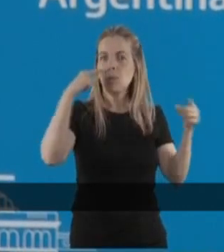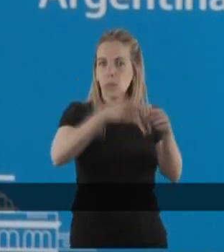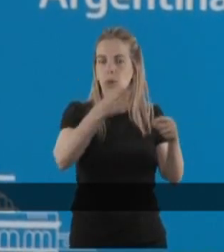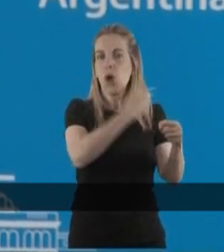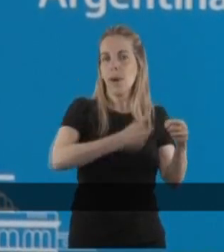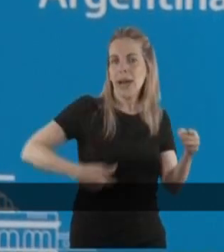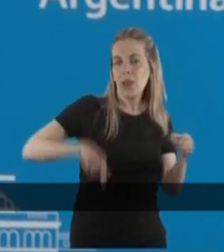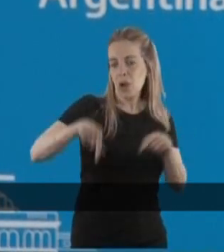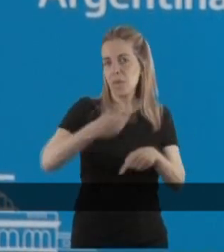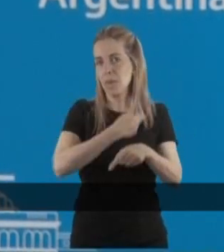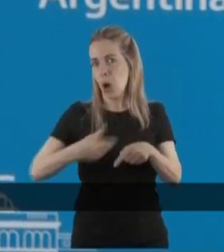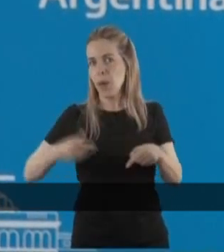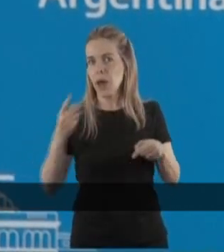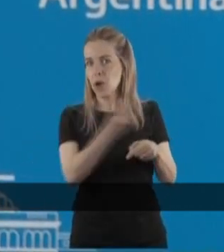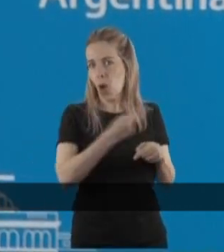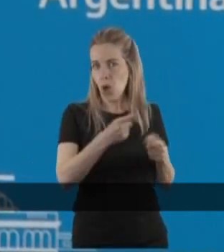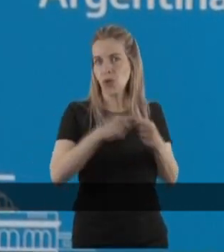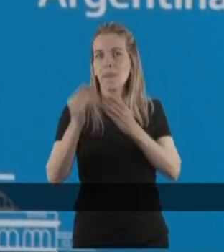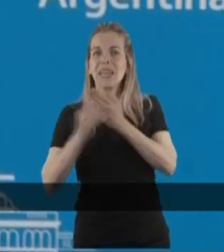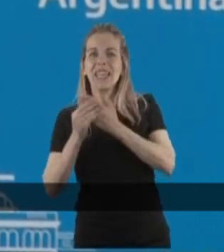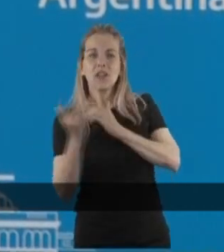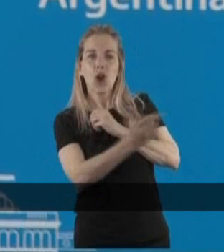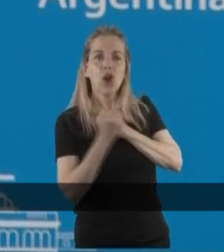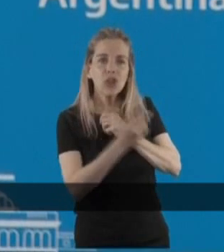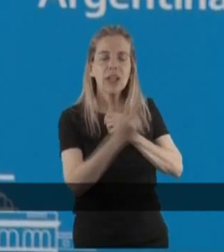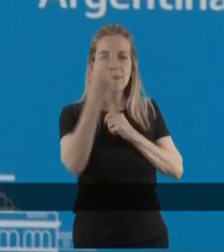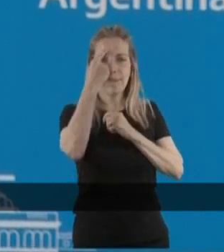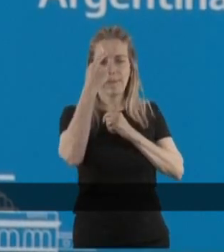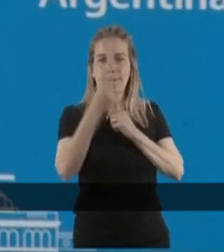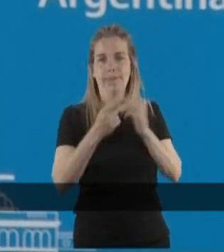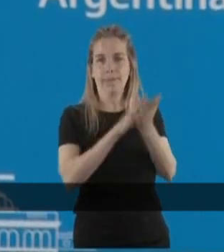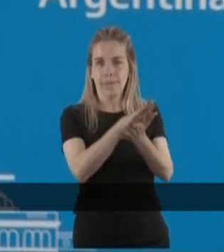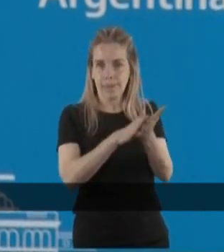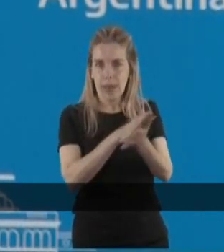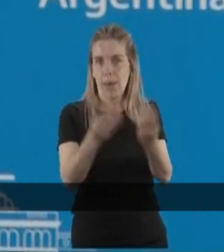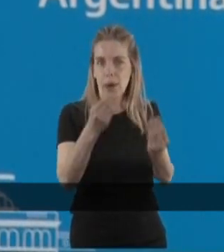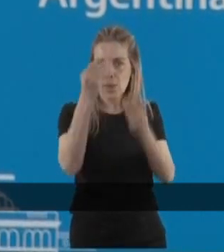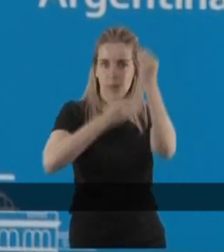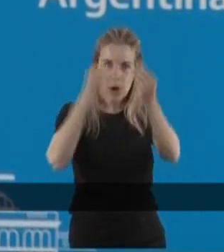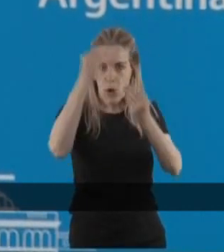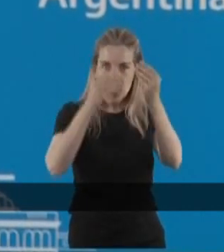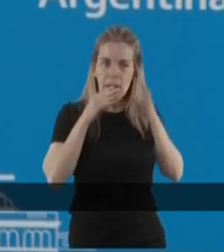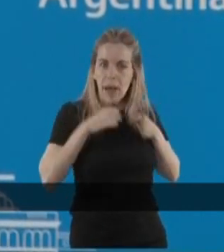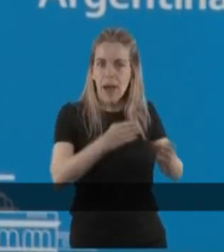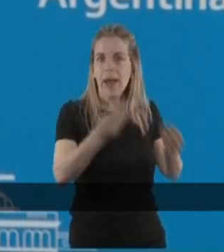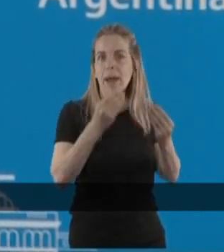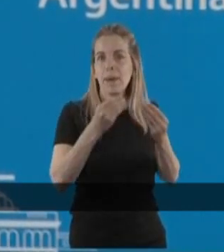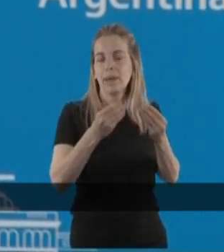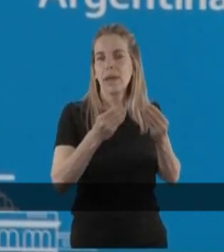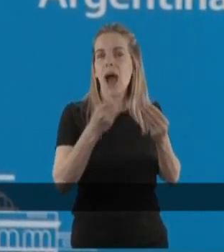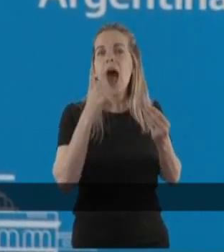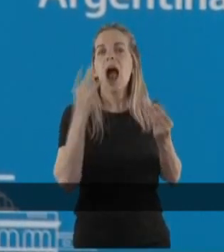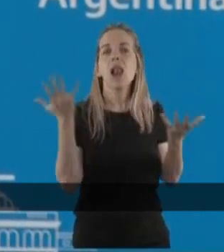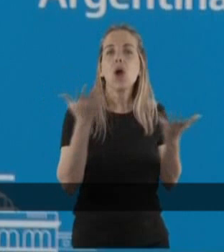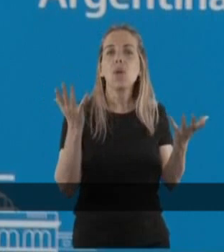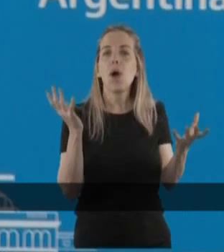como de este gobierno y del ministro, que es quien está llevando adelante esas conversaciones, en avanzar hacia alguna suerte de